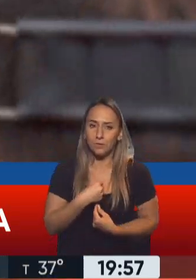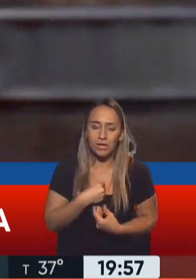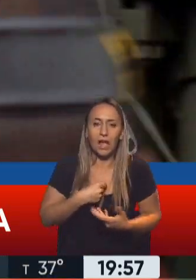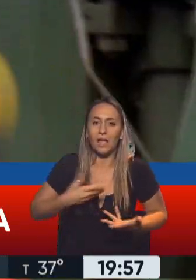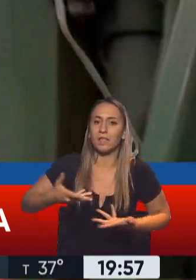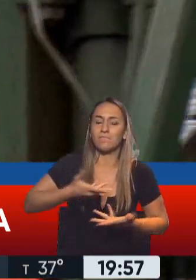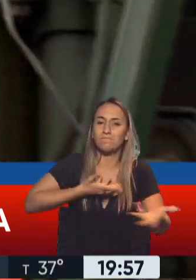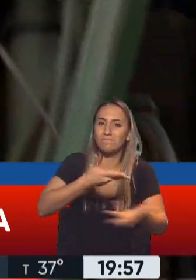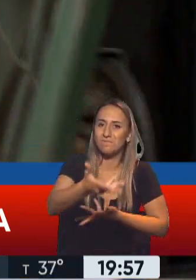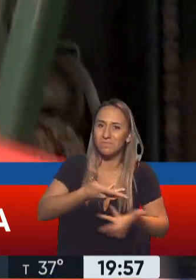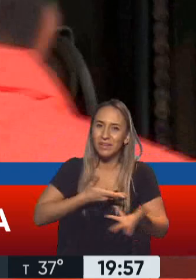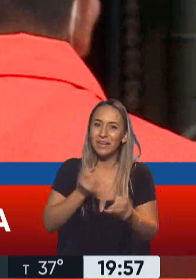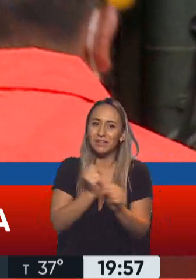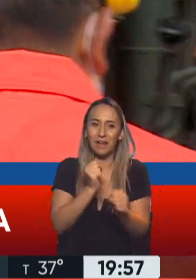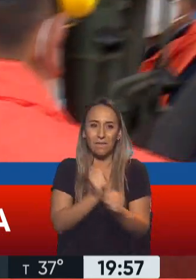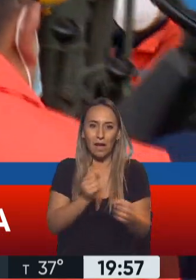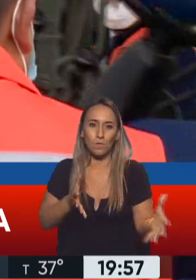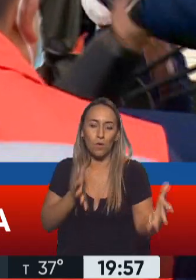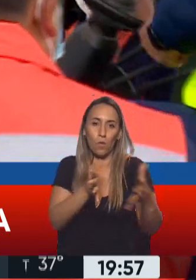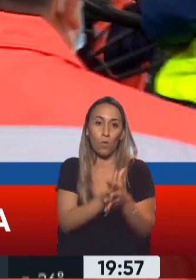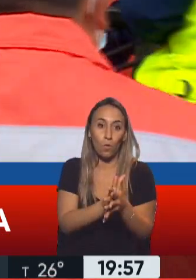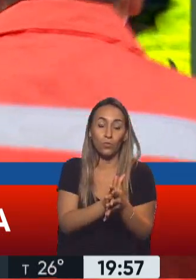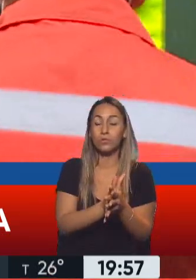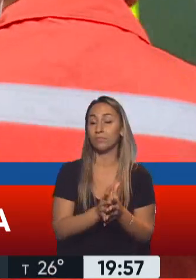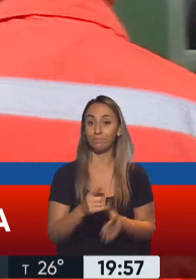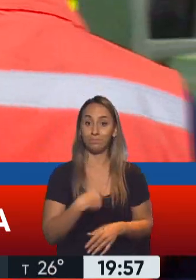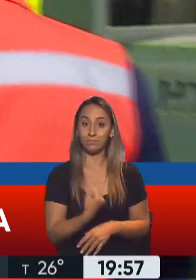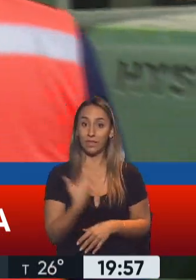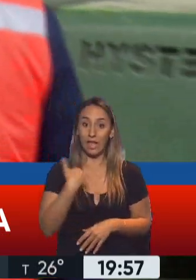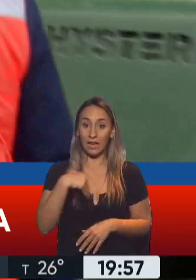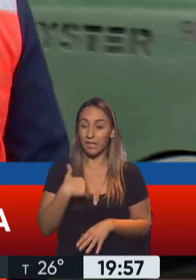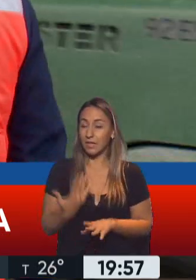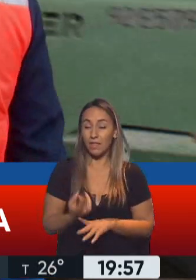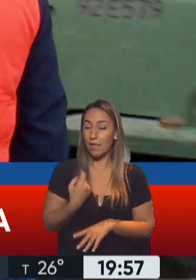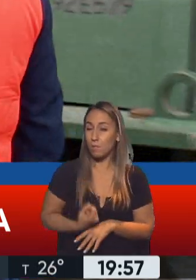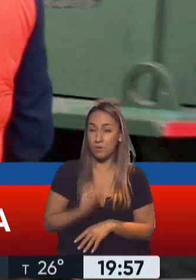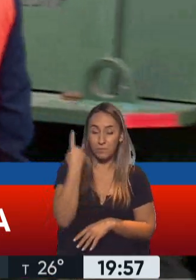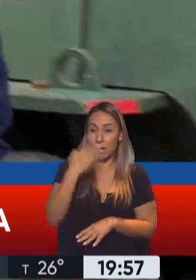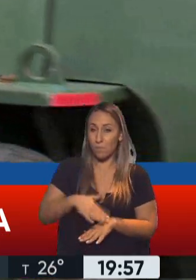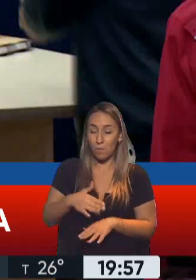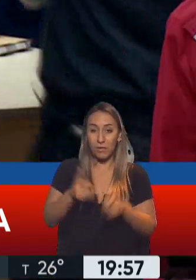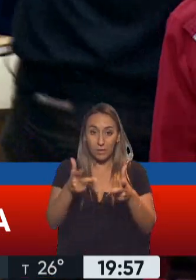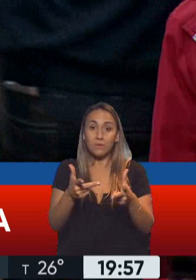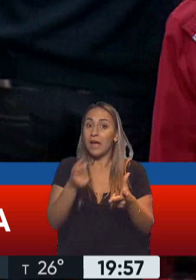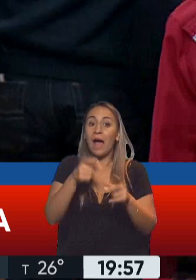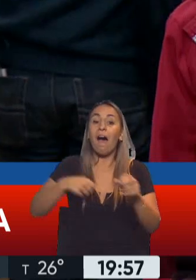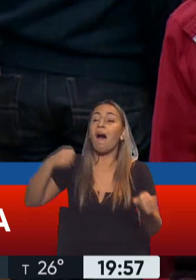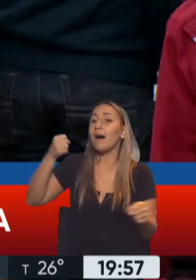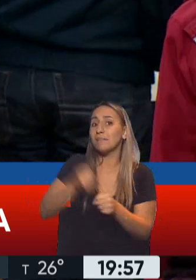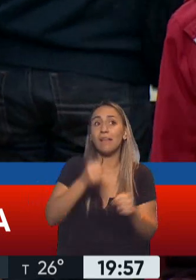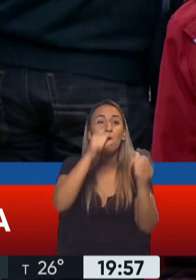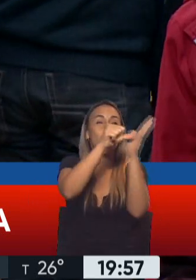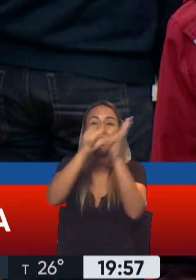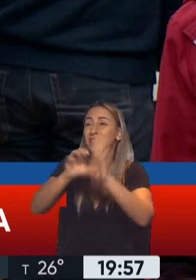reciprocidad, el trabajo que venimos haciendo y lo que se dice desde Argentina desde el primer momento, a que cada país no acceda, no vamos a dar vuelta a la